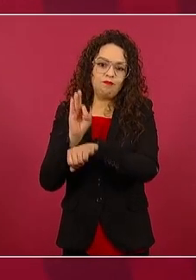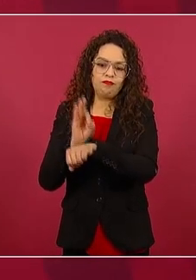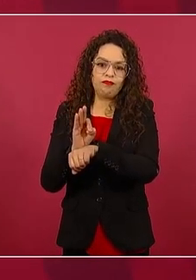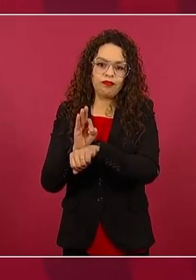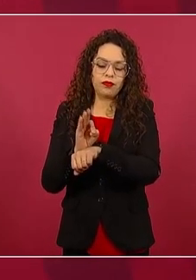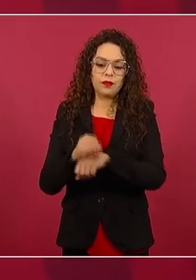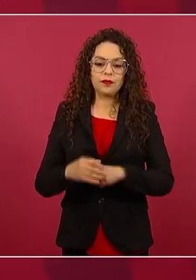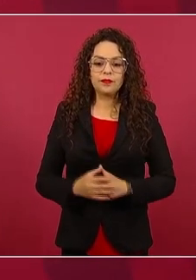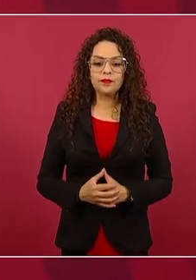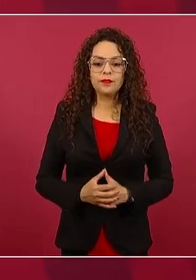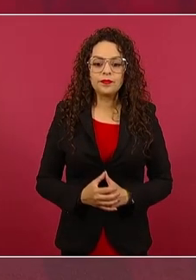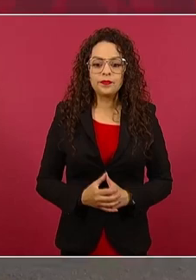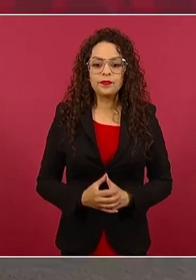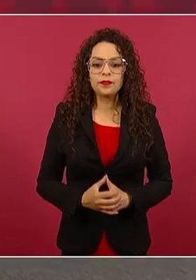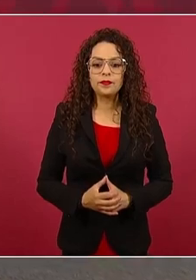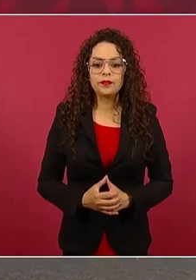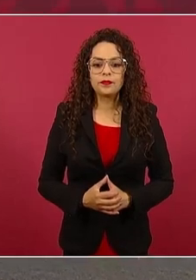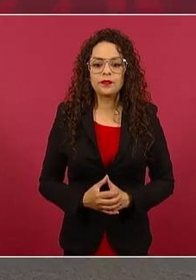mensaje de